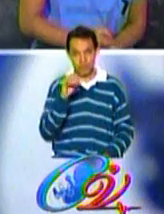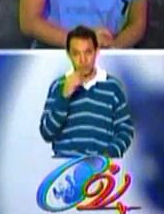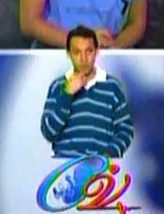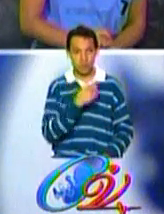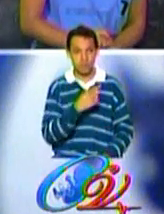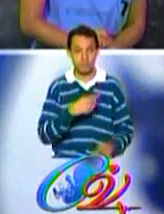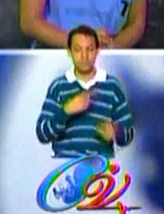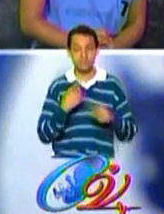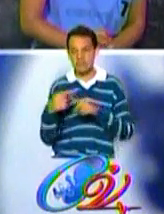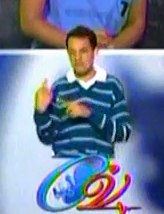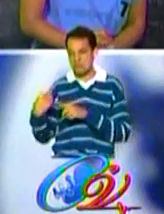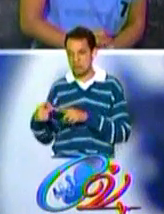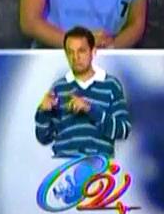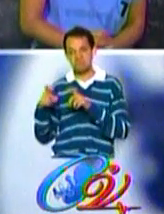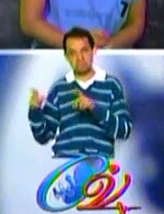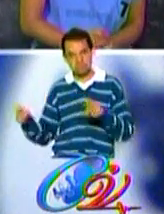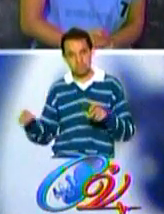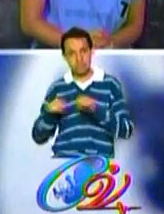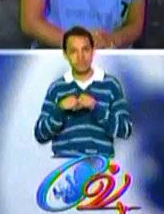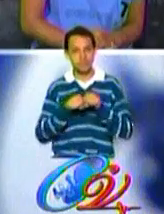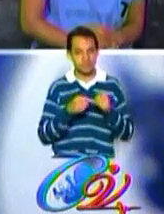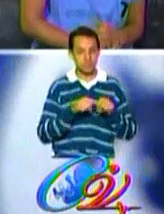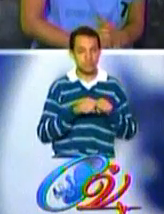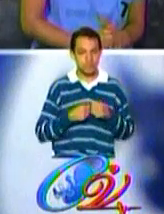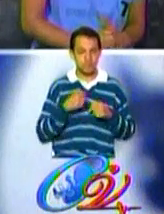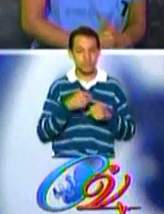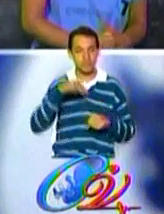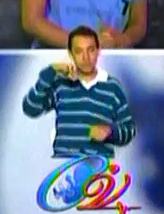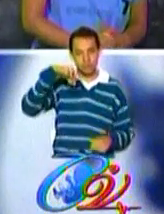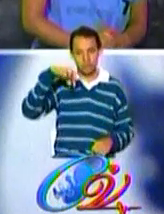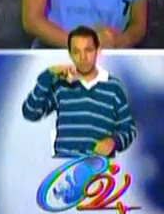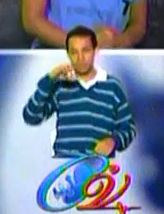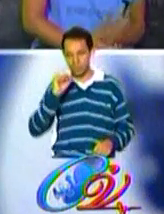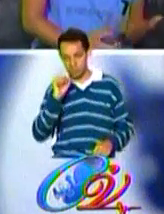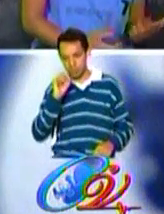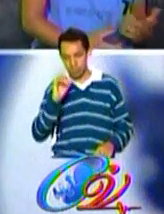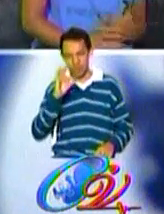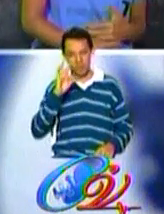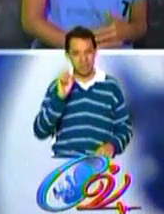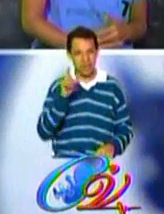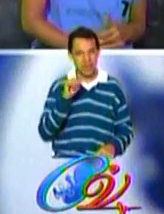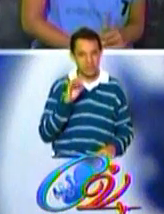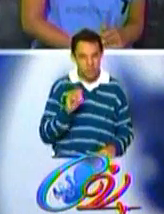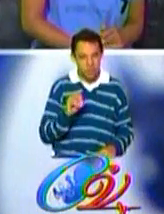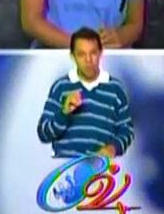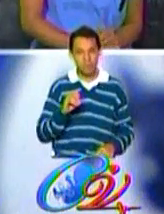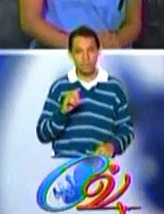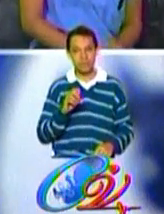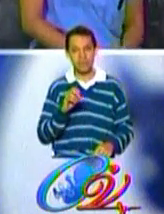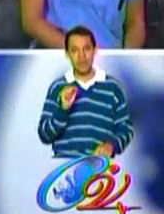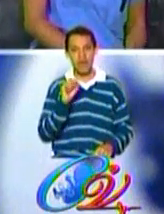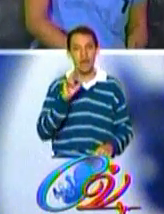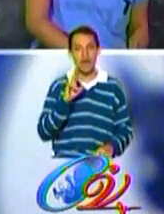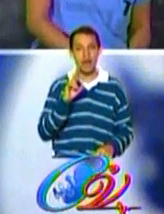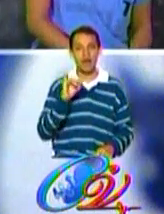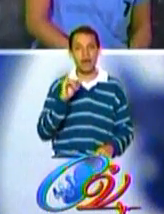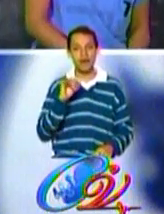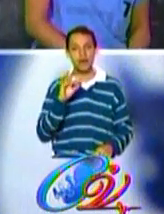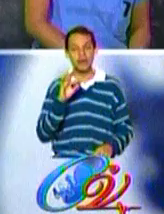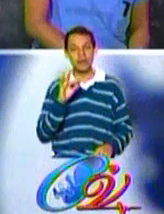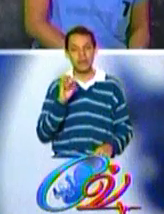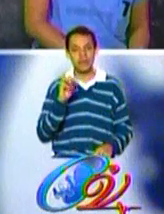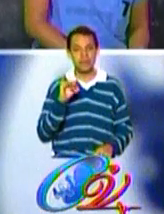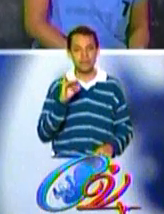Hay varios que han alterado eso, en el potasio, también pueden dar arritmias. Acá vemos, por ejemplo,